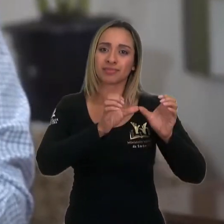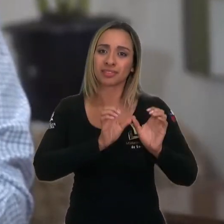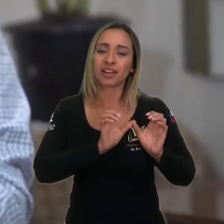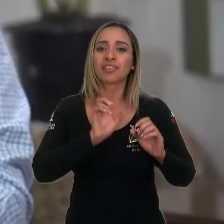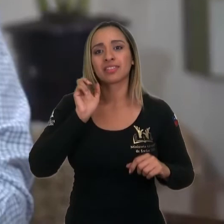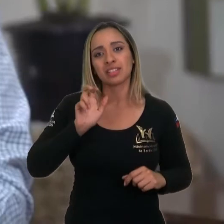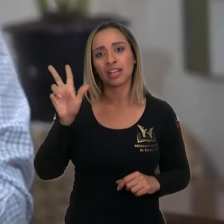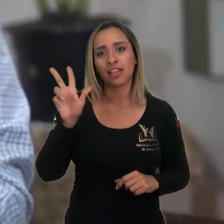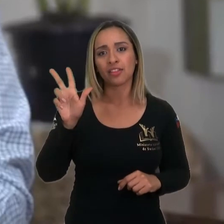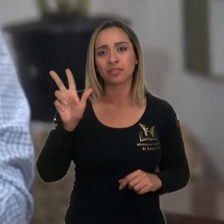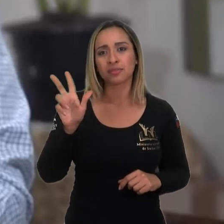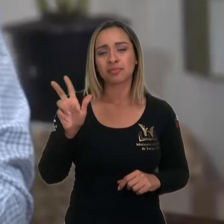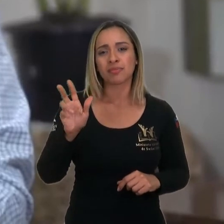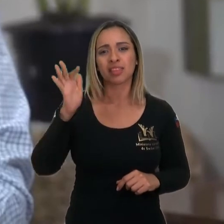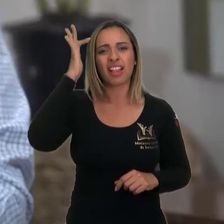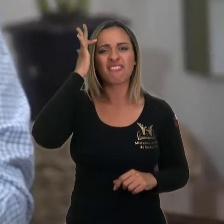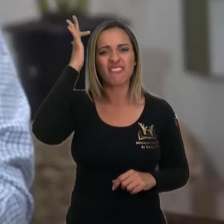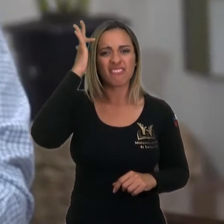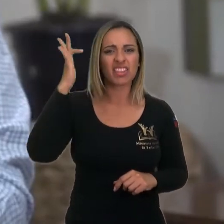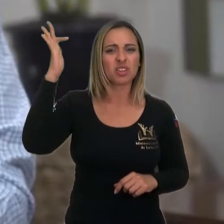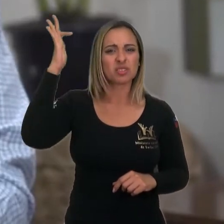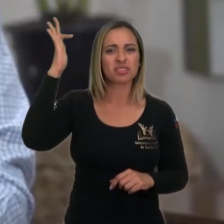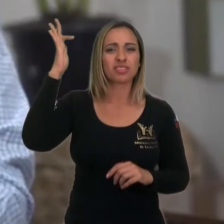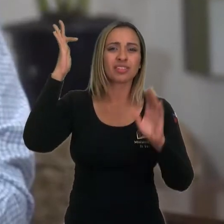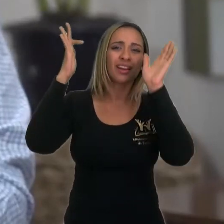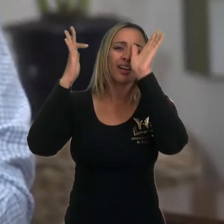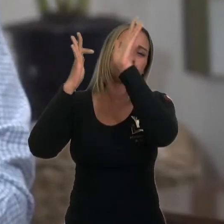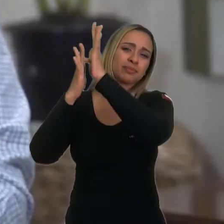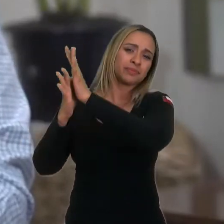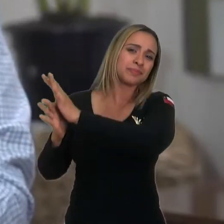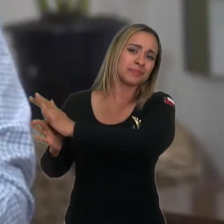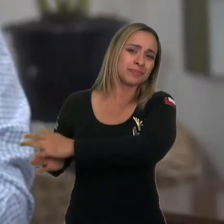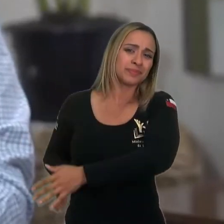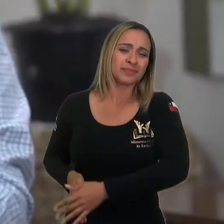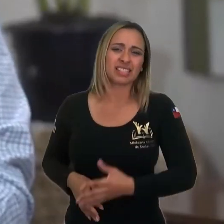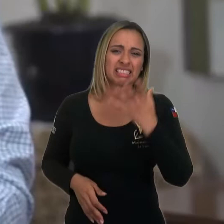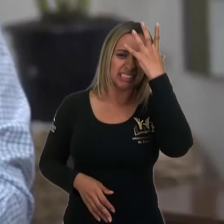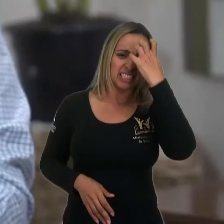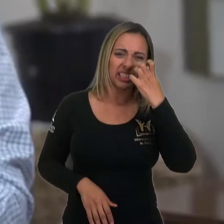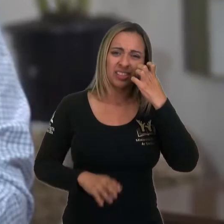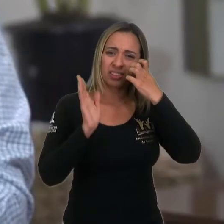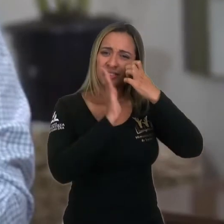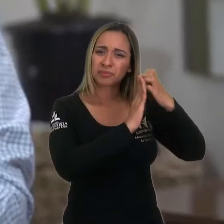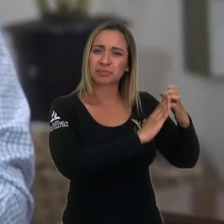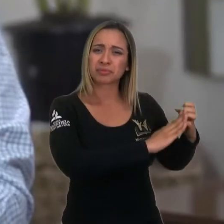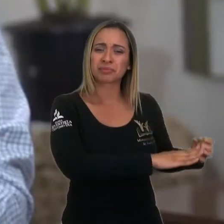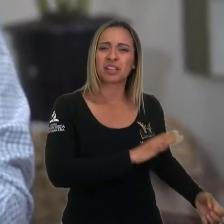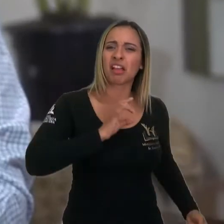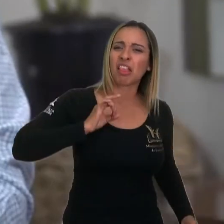Deja tus filosofías de lado, deja tus preconceptos, deja tu rencor, deja tu dolor.